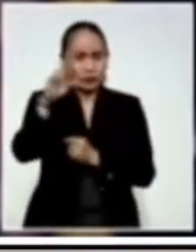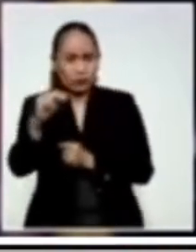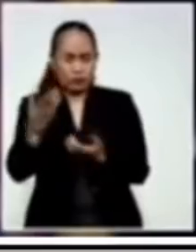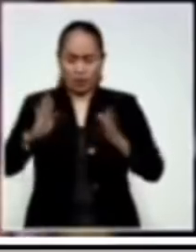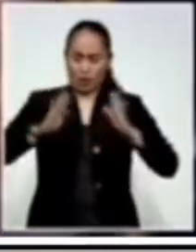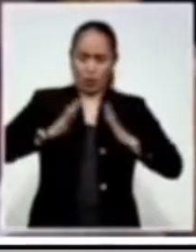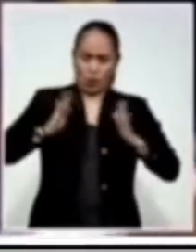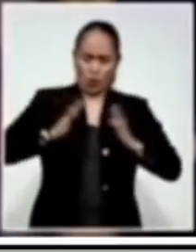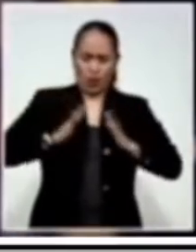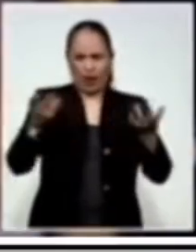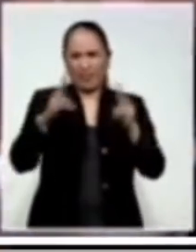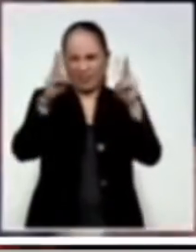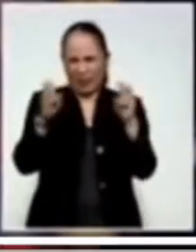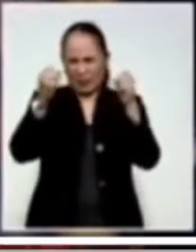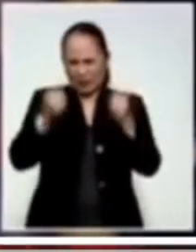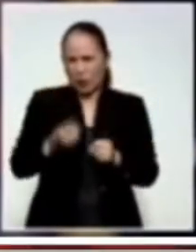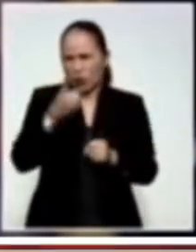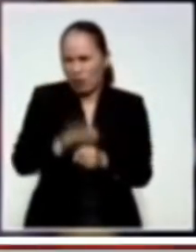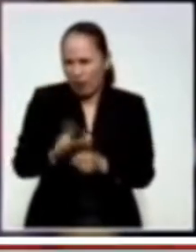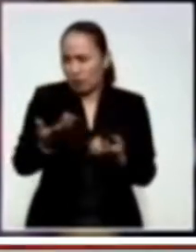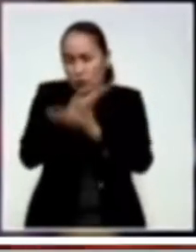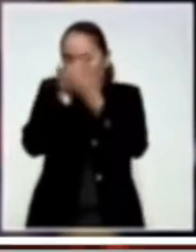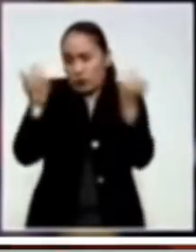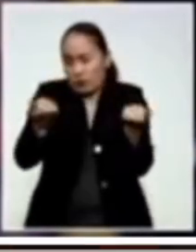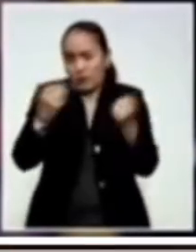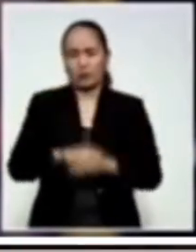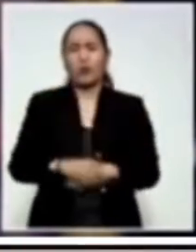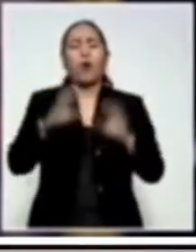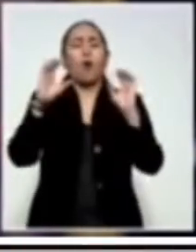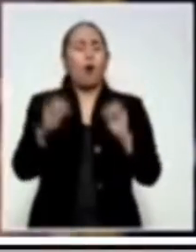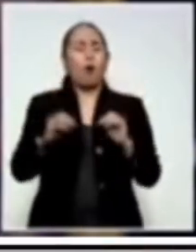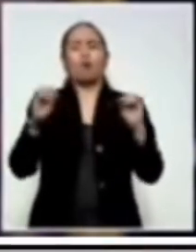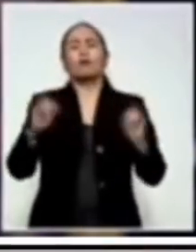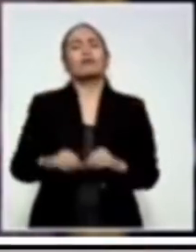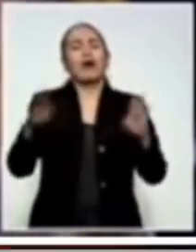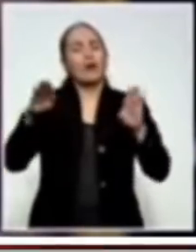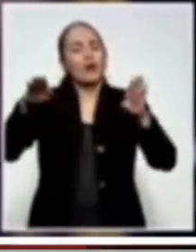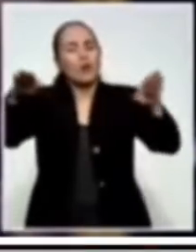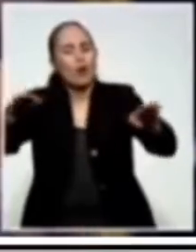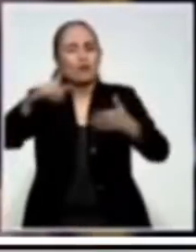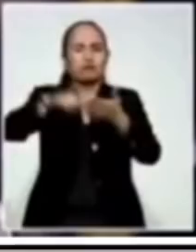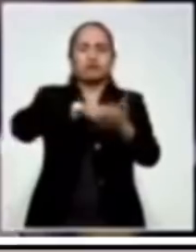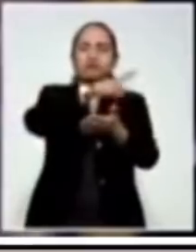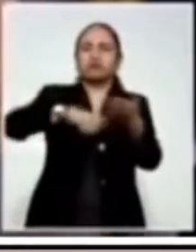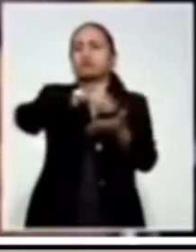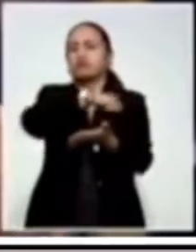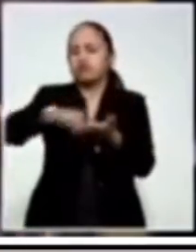ejército en cuestiones de seguridad, quedó algo por ahí pendiente de la cancelación del aeropuerto, en fin. Todavía también